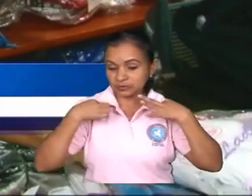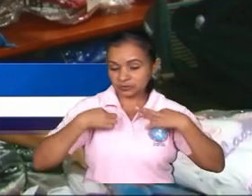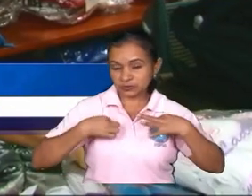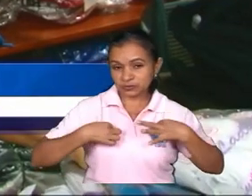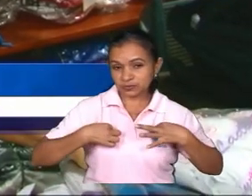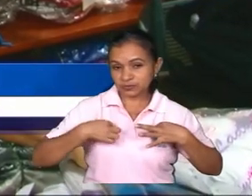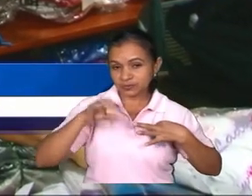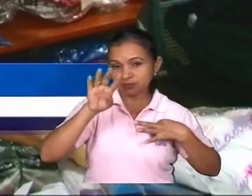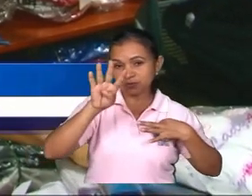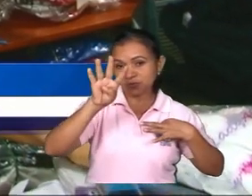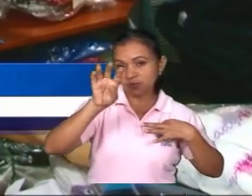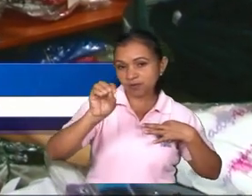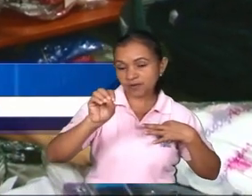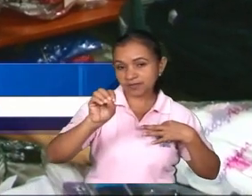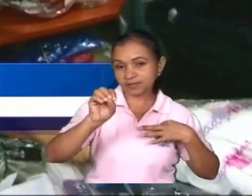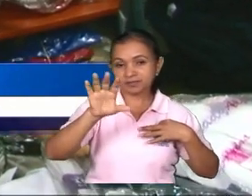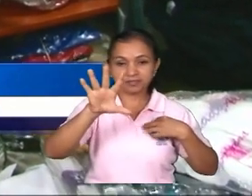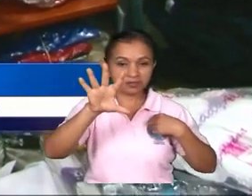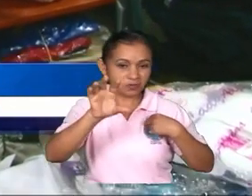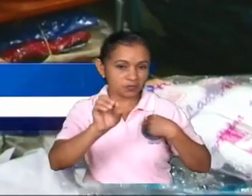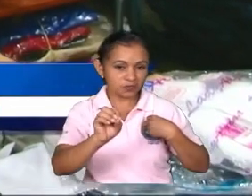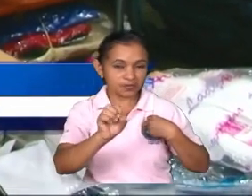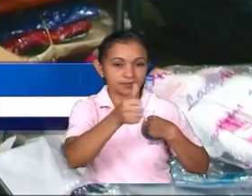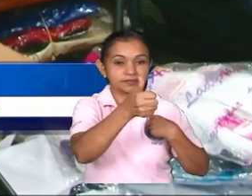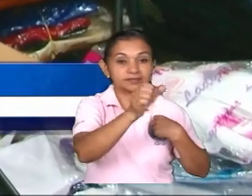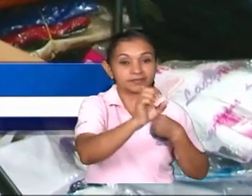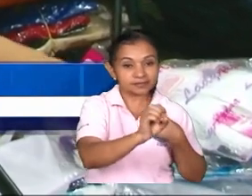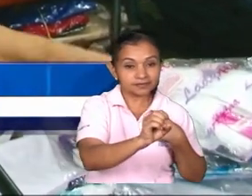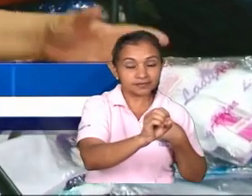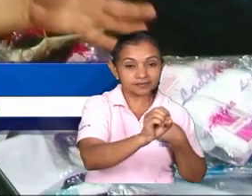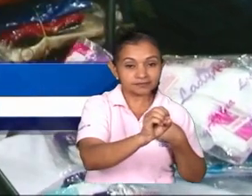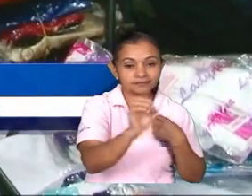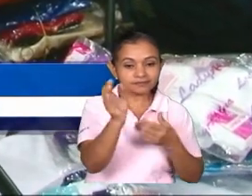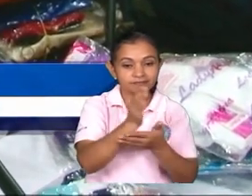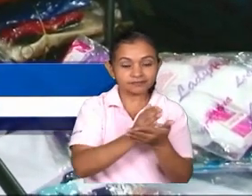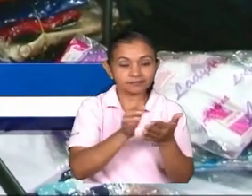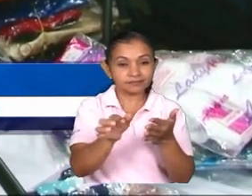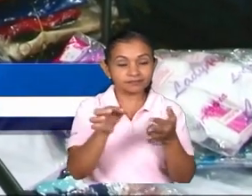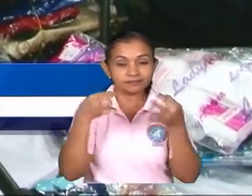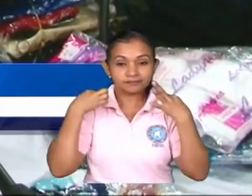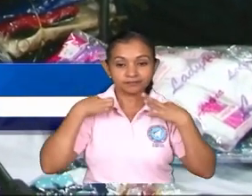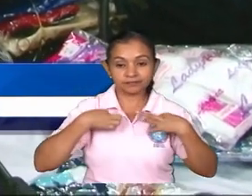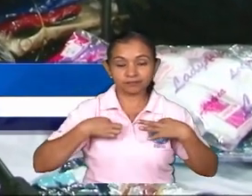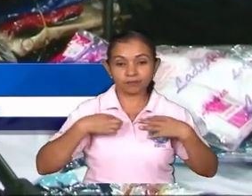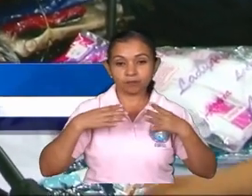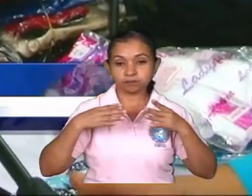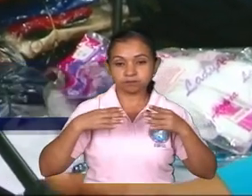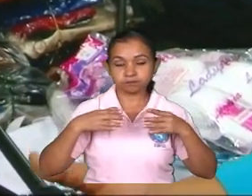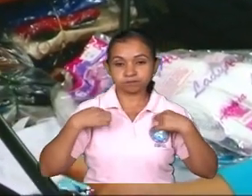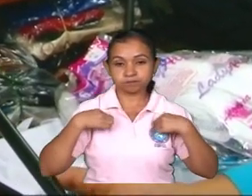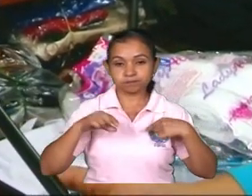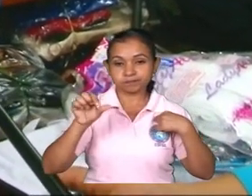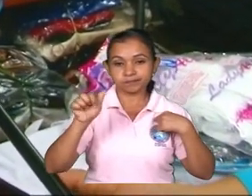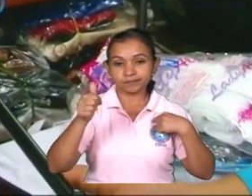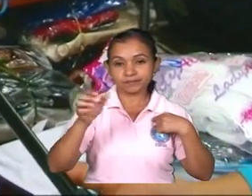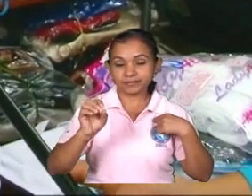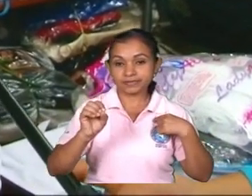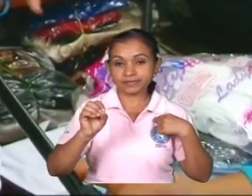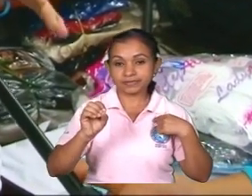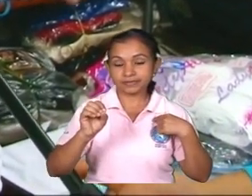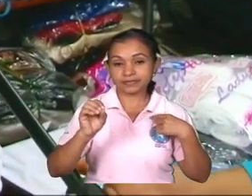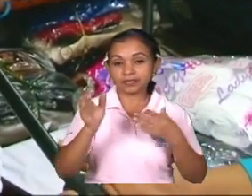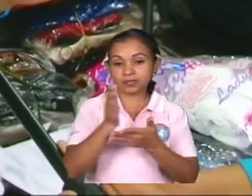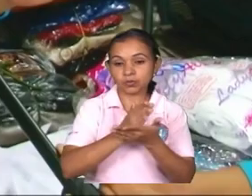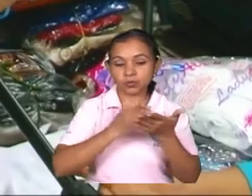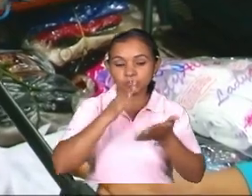hay 40 córdobas, 50 y 60. Hay unos que tienen esponja, esas valen 60. Hay